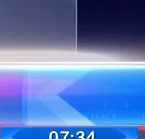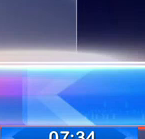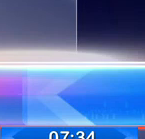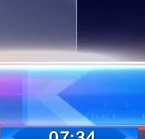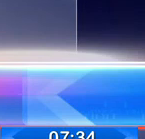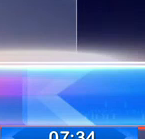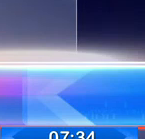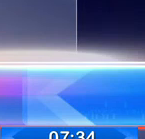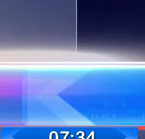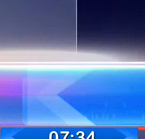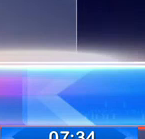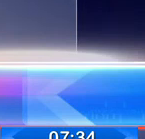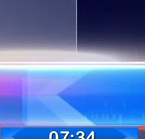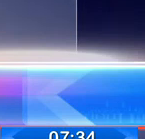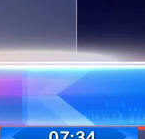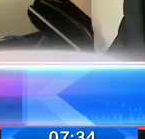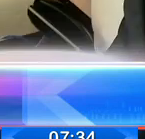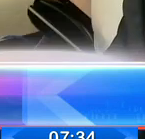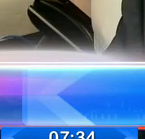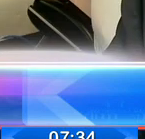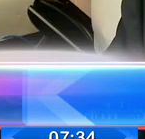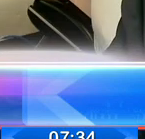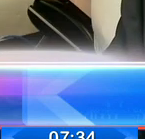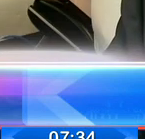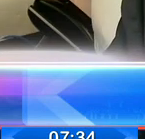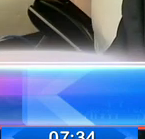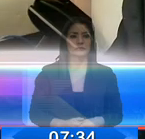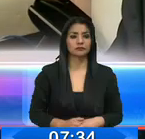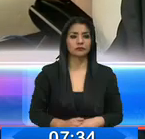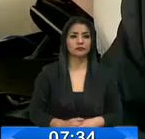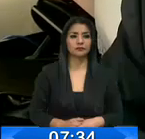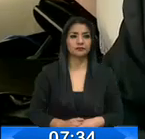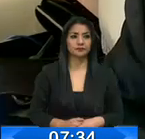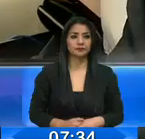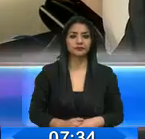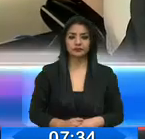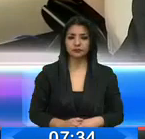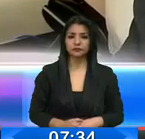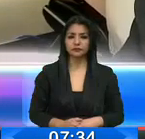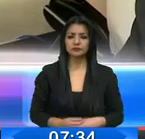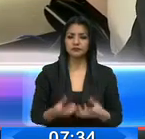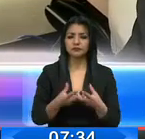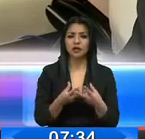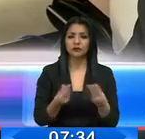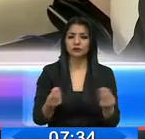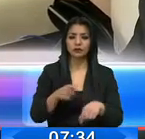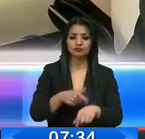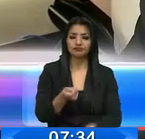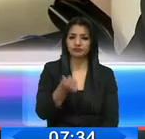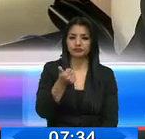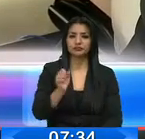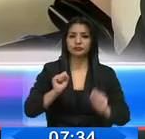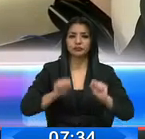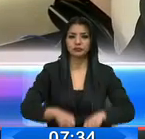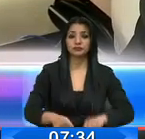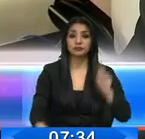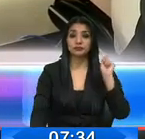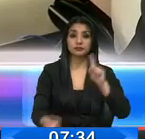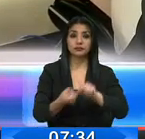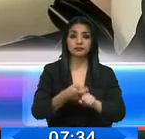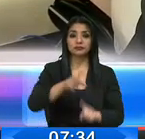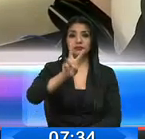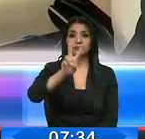de Participación Ciudadana y Control Social. Se pueda, digamos, resolver en el menor tiempo posible hasta el